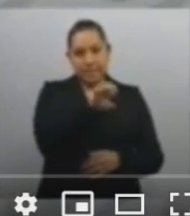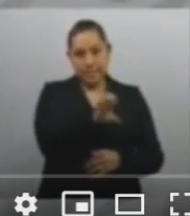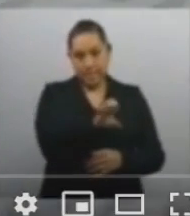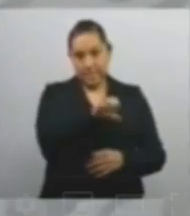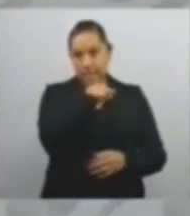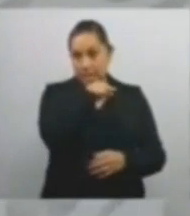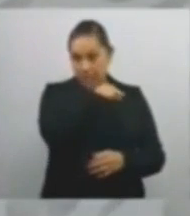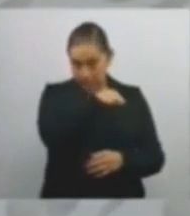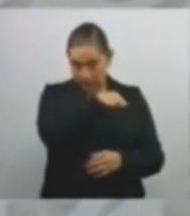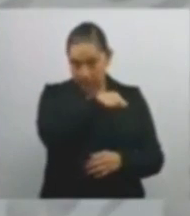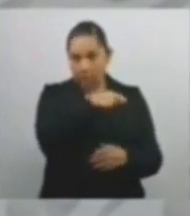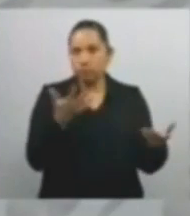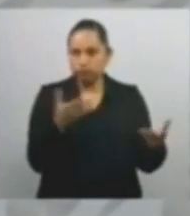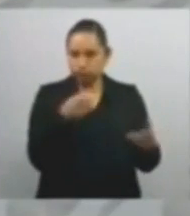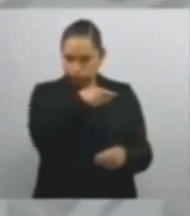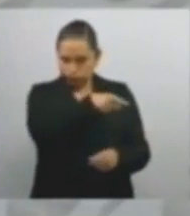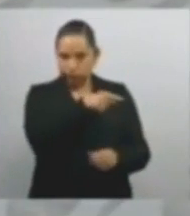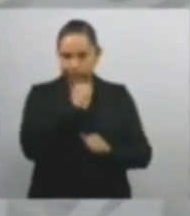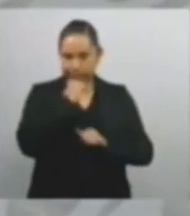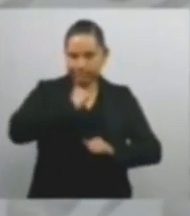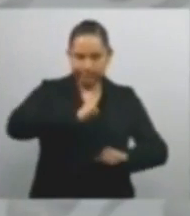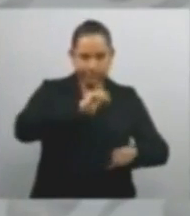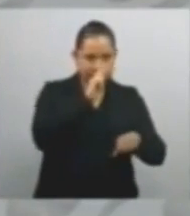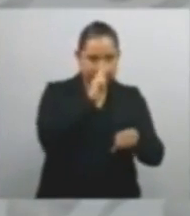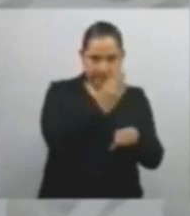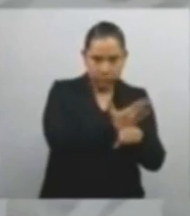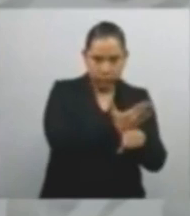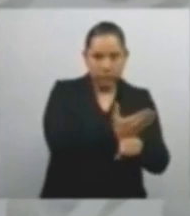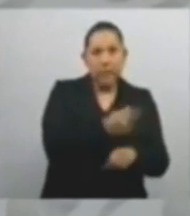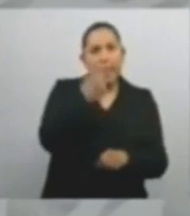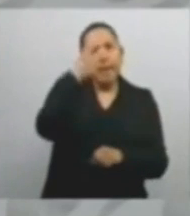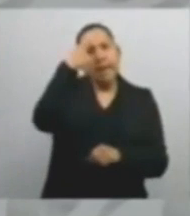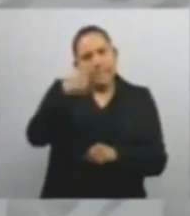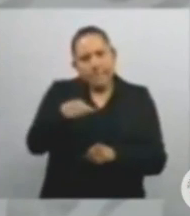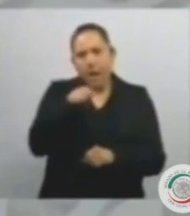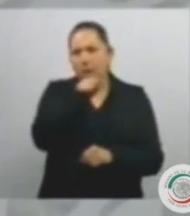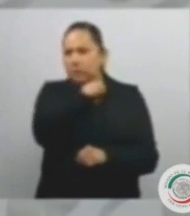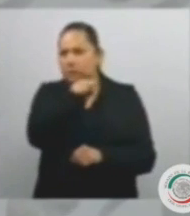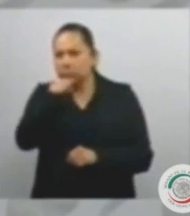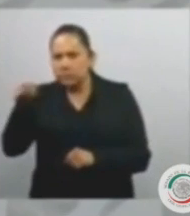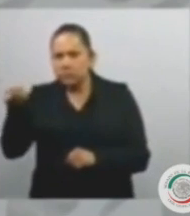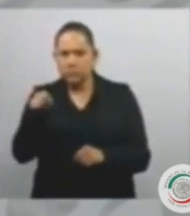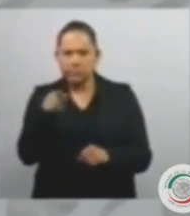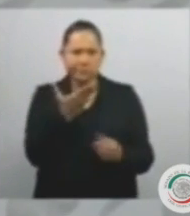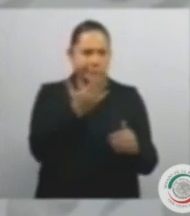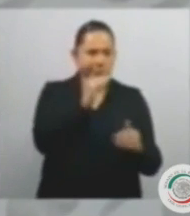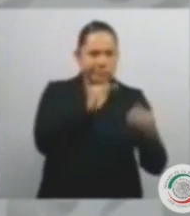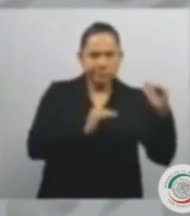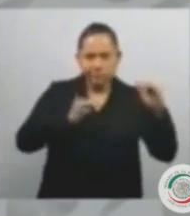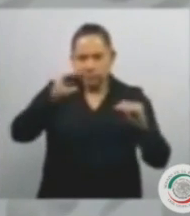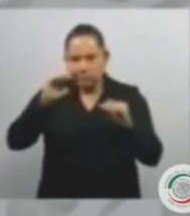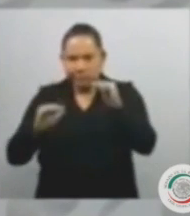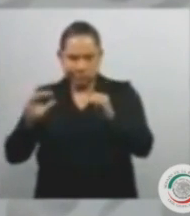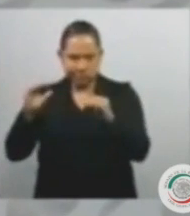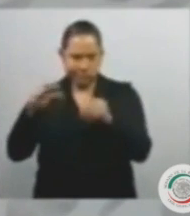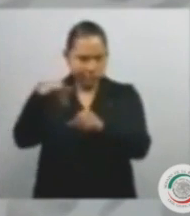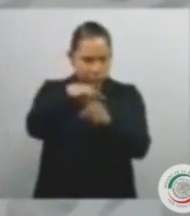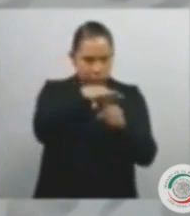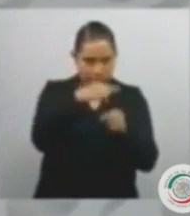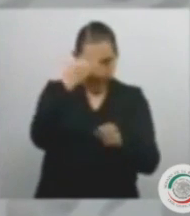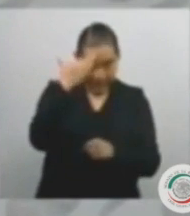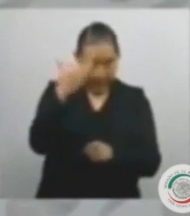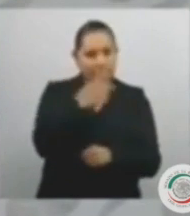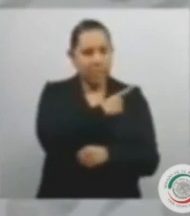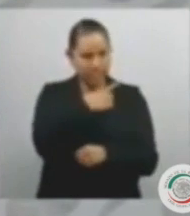por cometido esencial el vigilar que la equidad sea un principio toral en los procesos